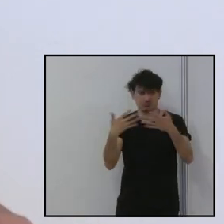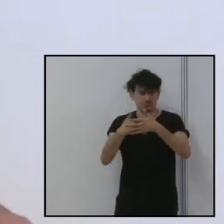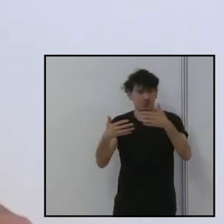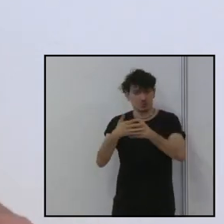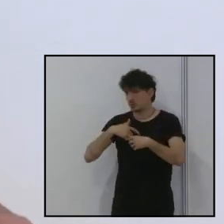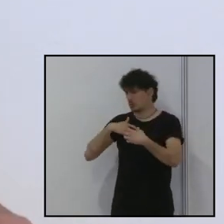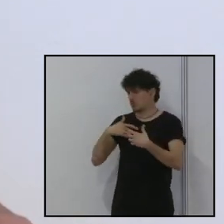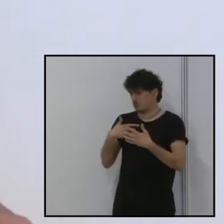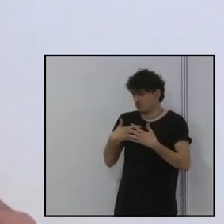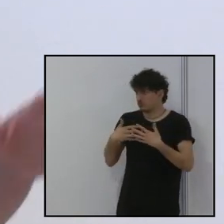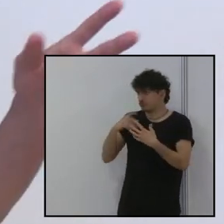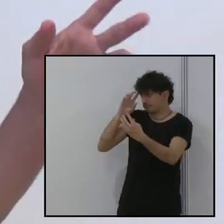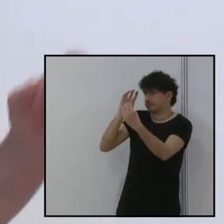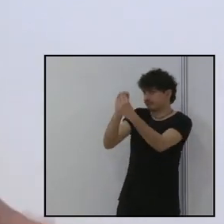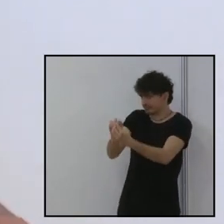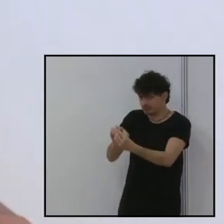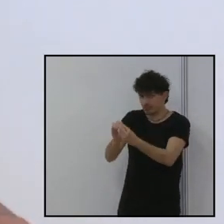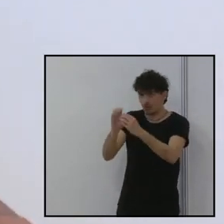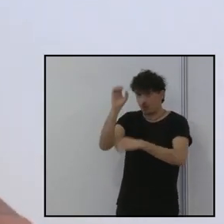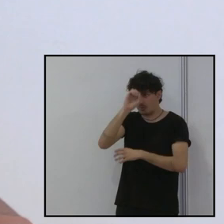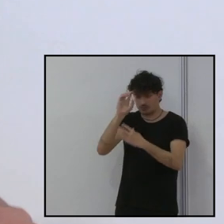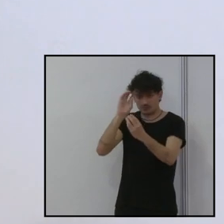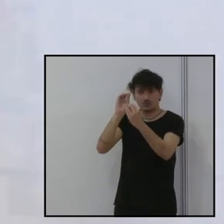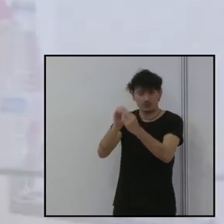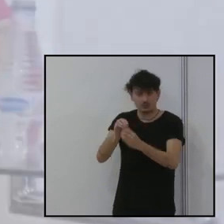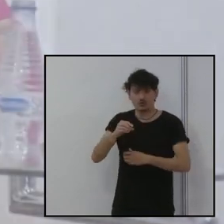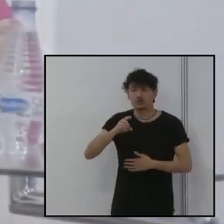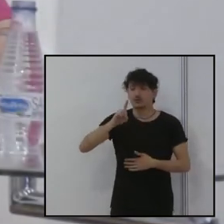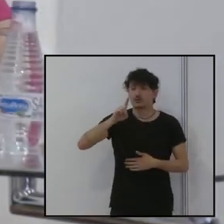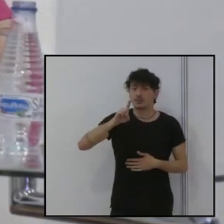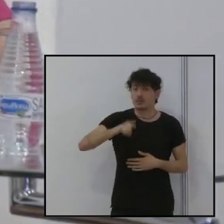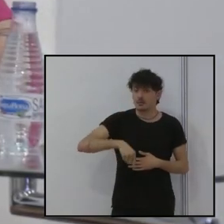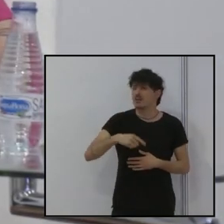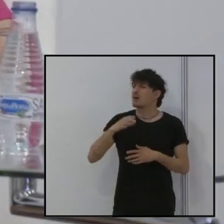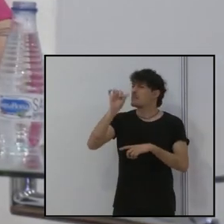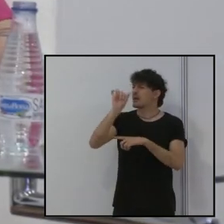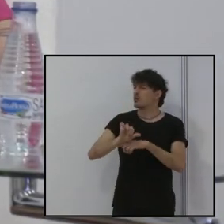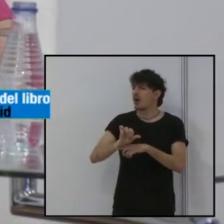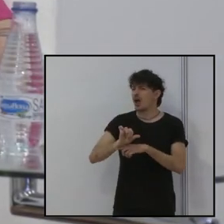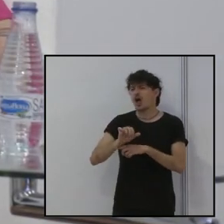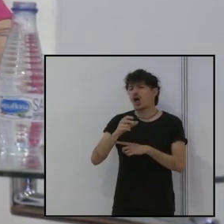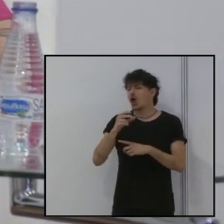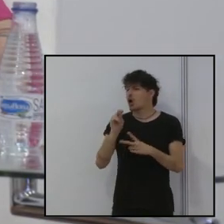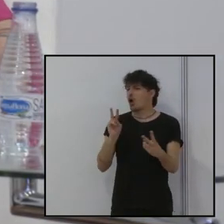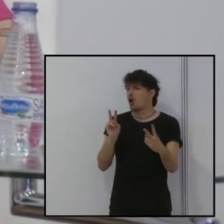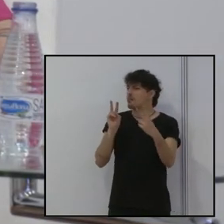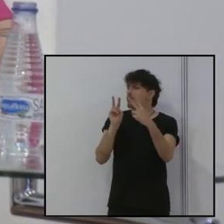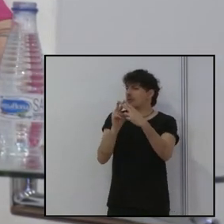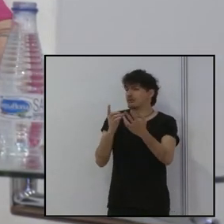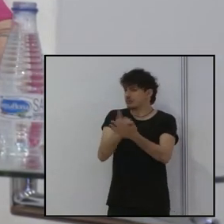plenamente estas opiniones. Añadiría también que me ha recordado la ridícula idea de No volver a verte. Uh-huh. En el estilo, si bien creo que El peligro de estar